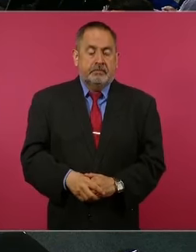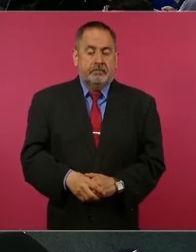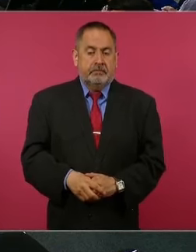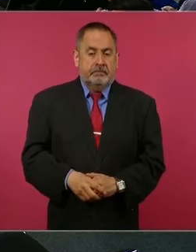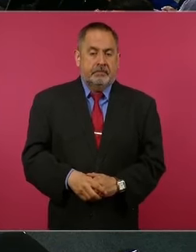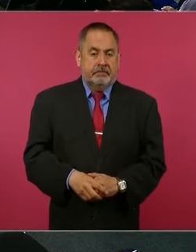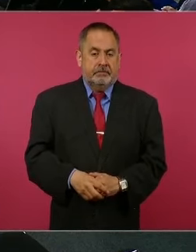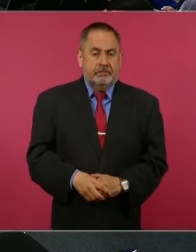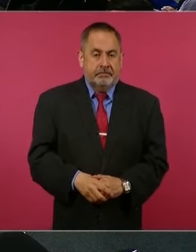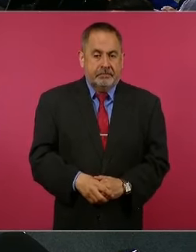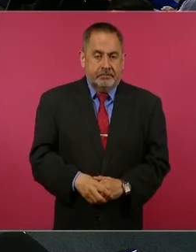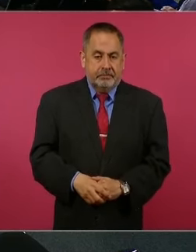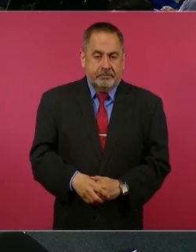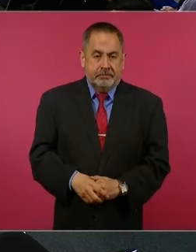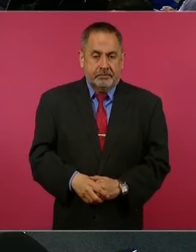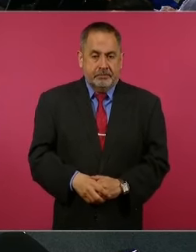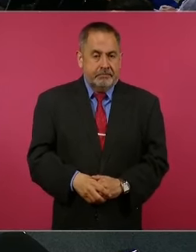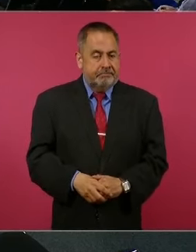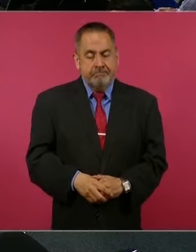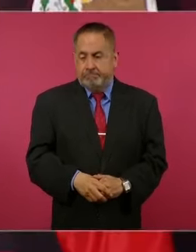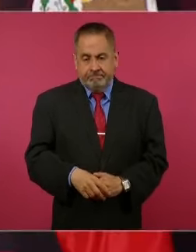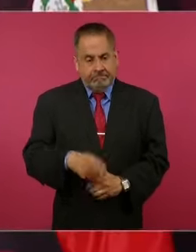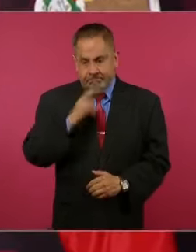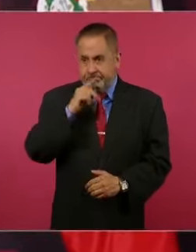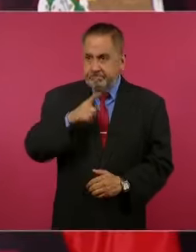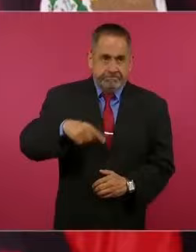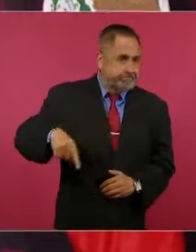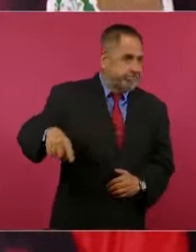pero depende de la